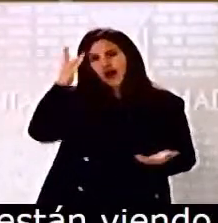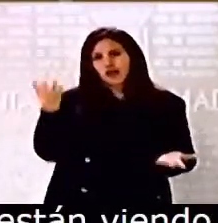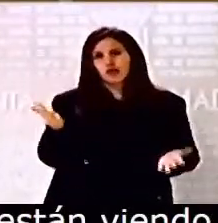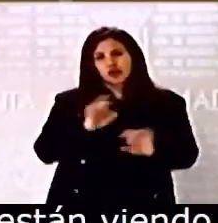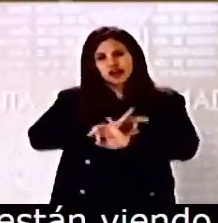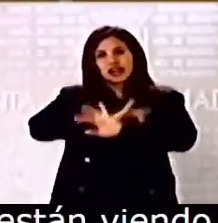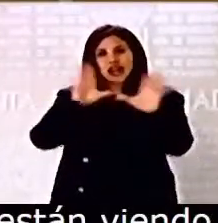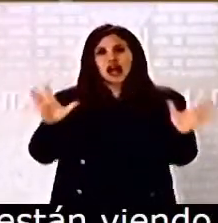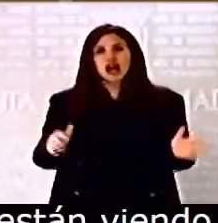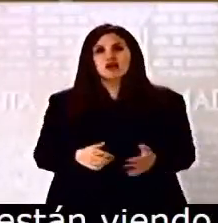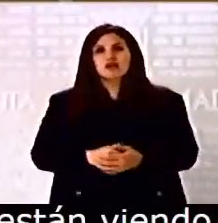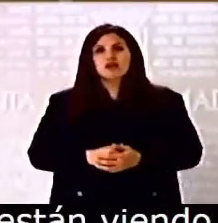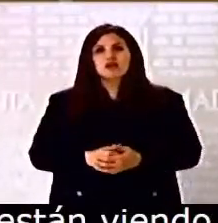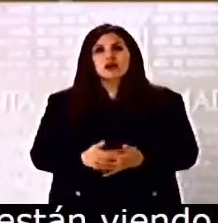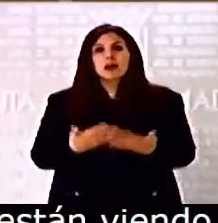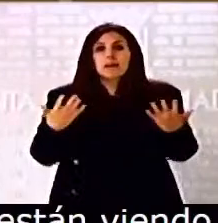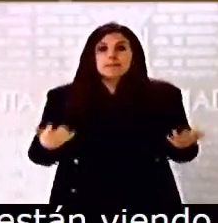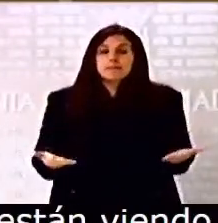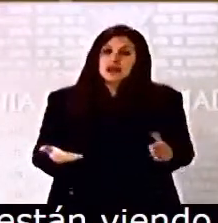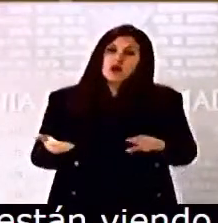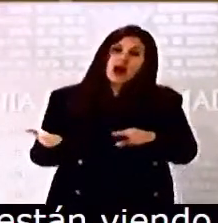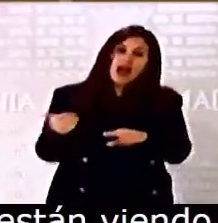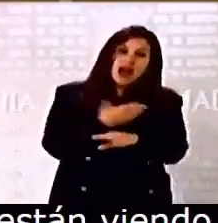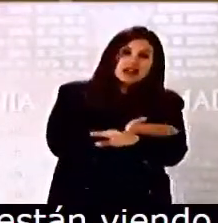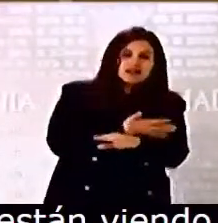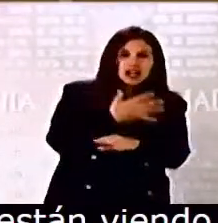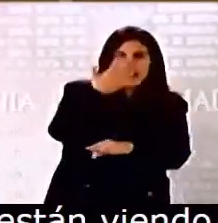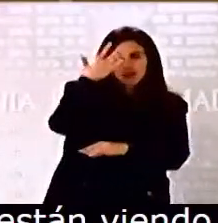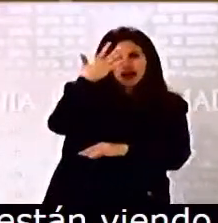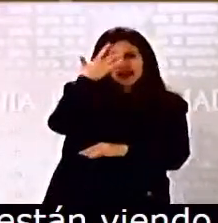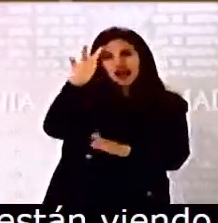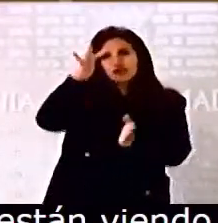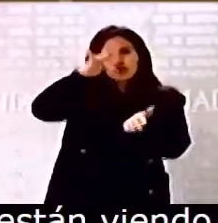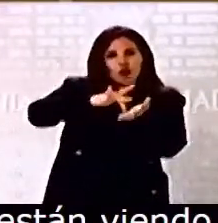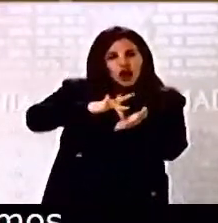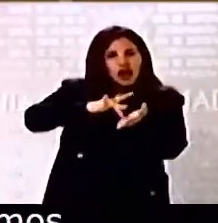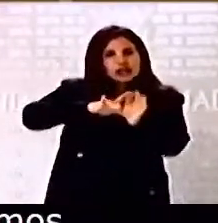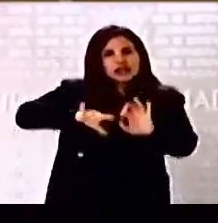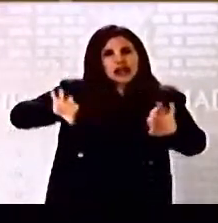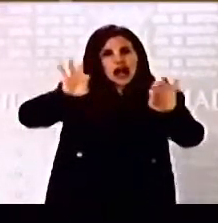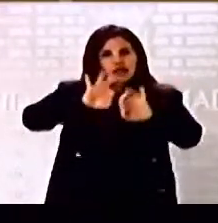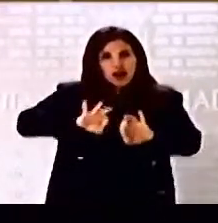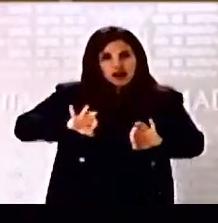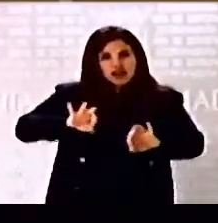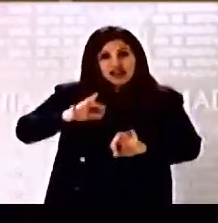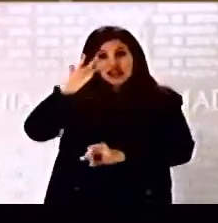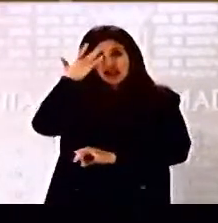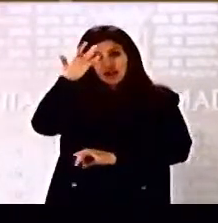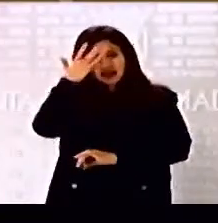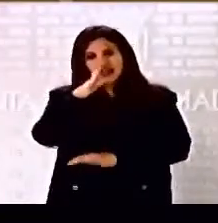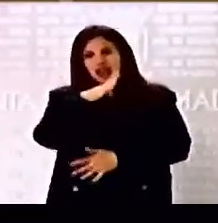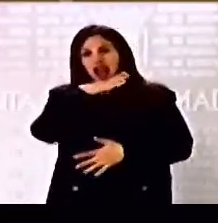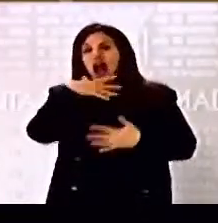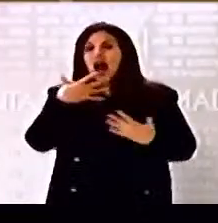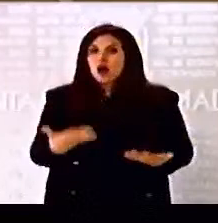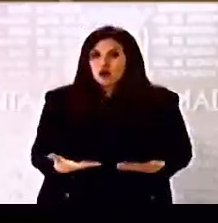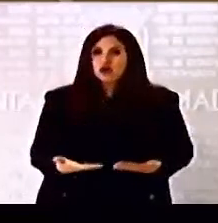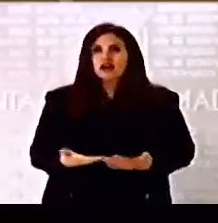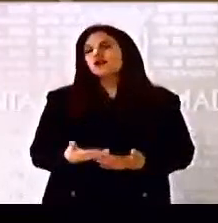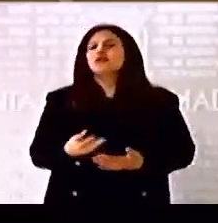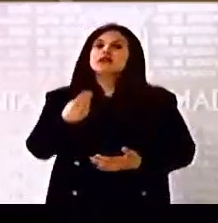Pero si difícil era predecir esto sin ningún factor de distorsión, si le metemos el factor de